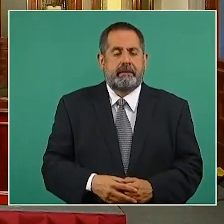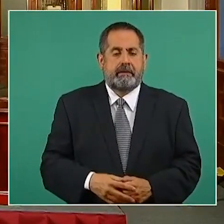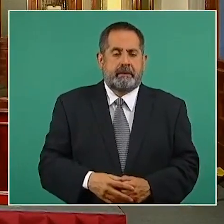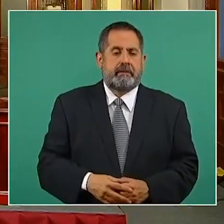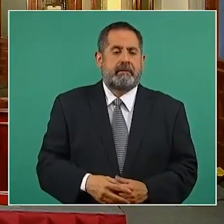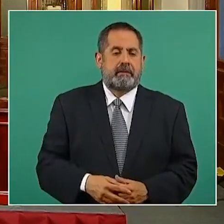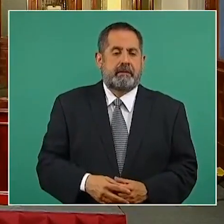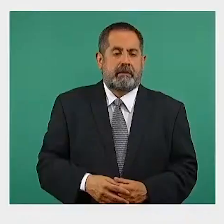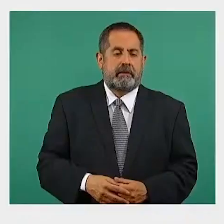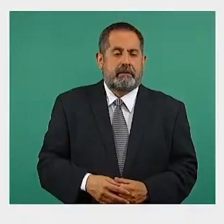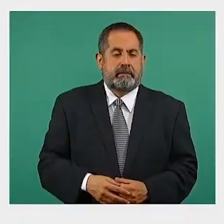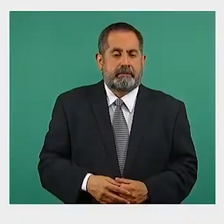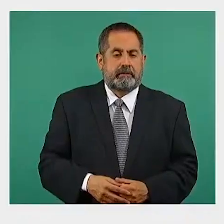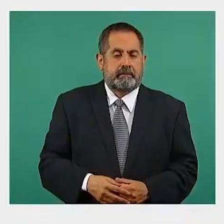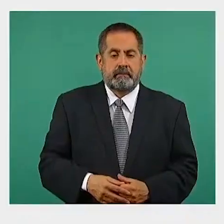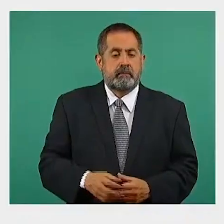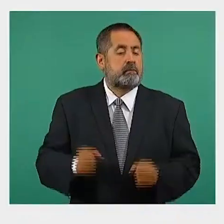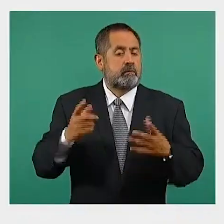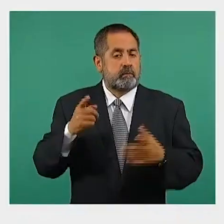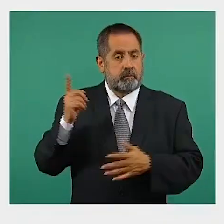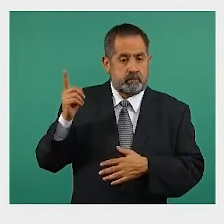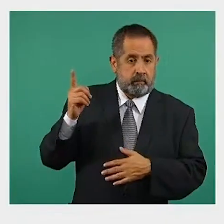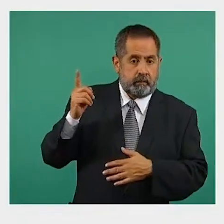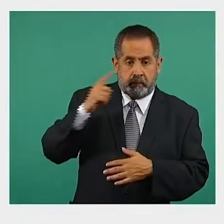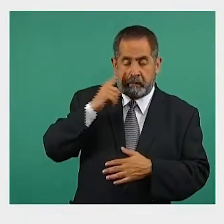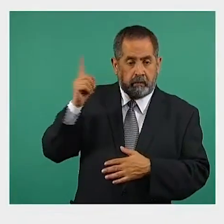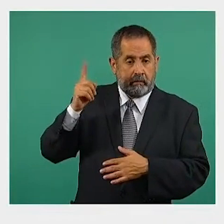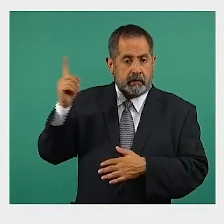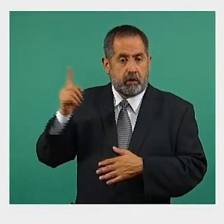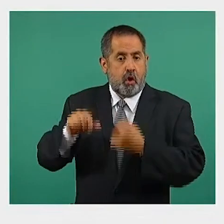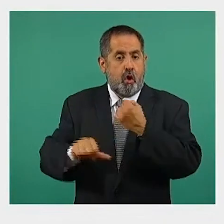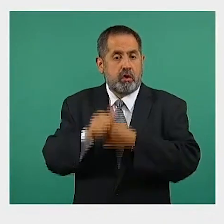El total de equipo médico fue de